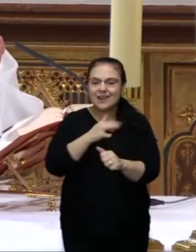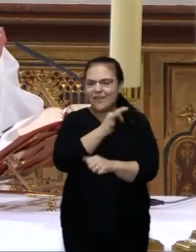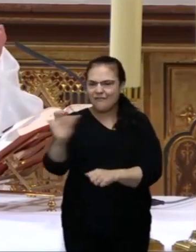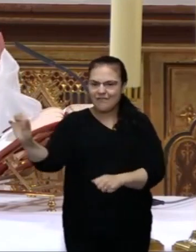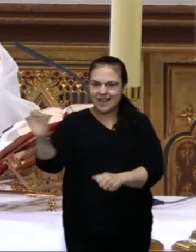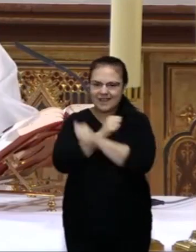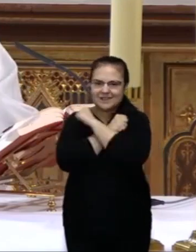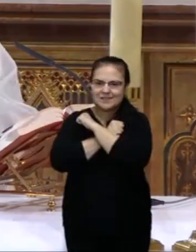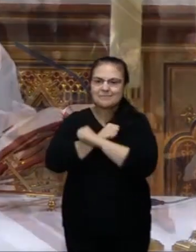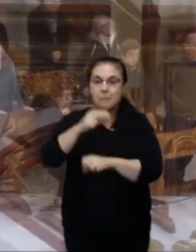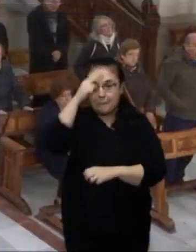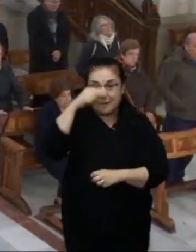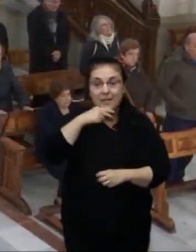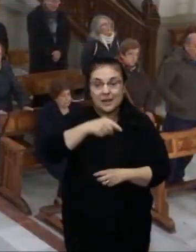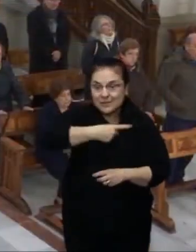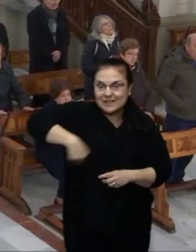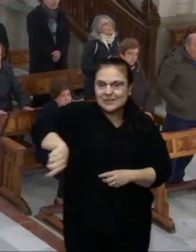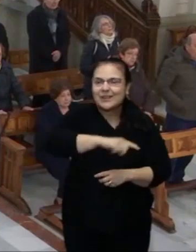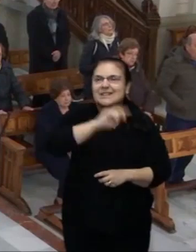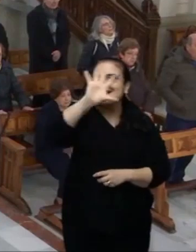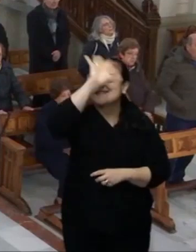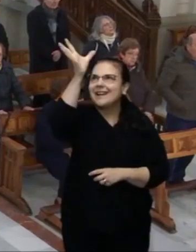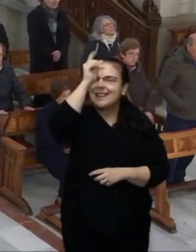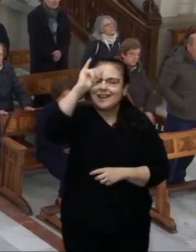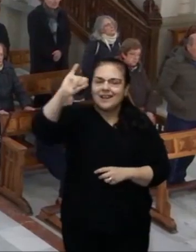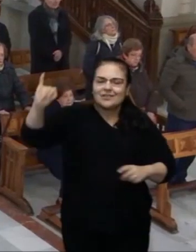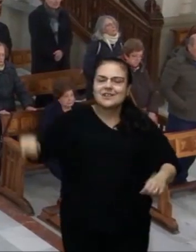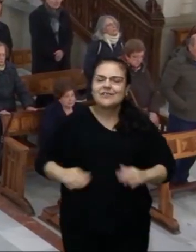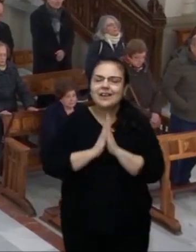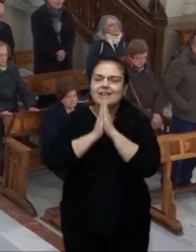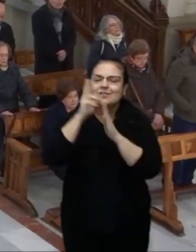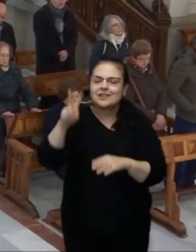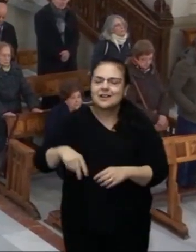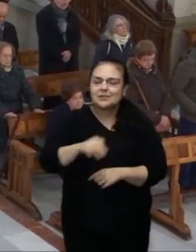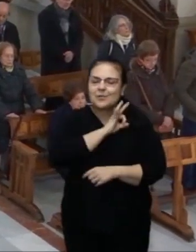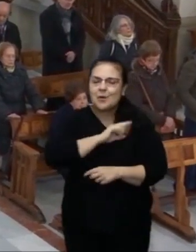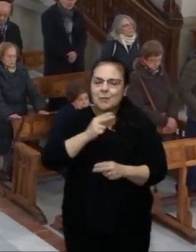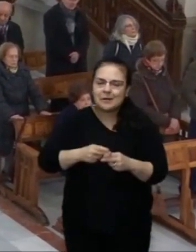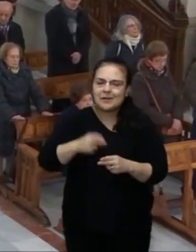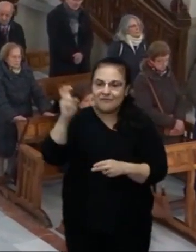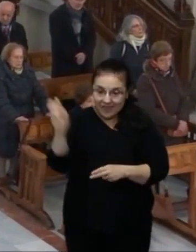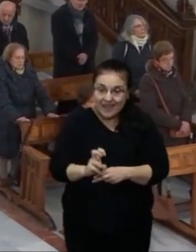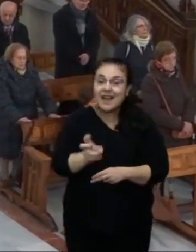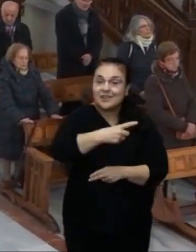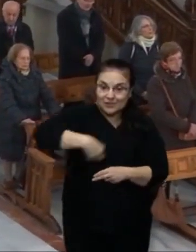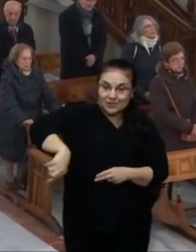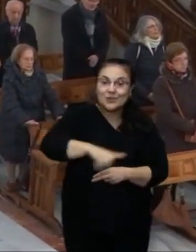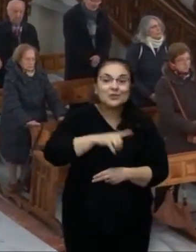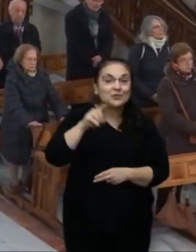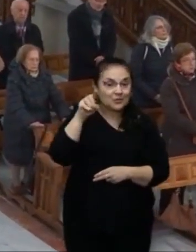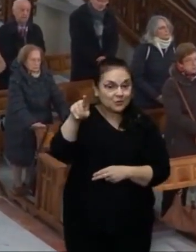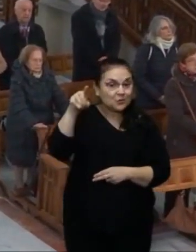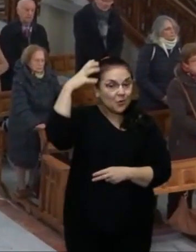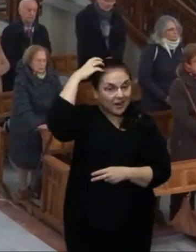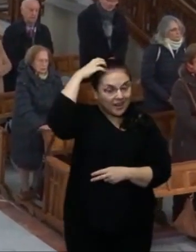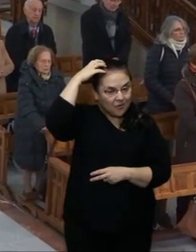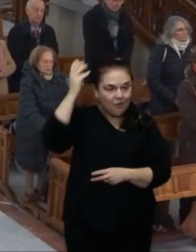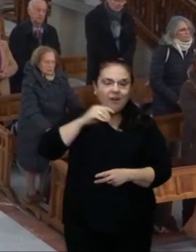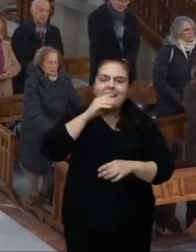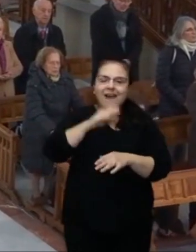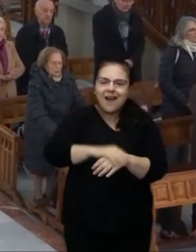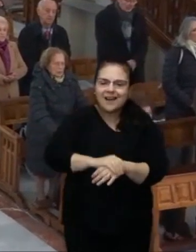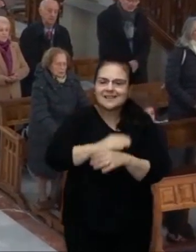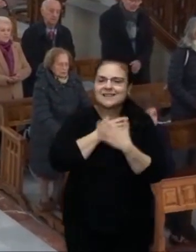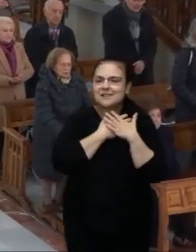esperanza: Padre nuestro que estás en el cielo, santificado sea tu nombre. Venga a nosotros tu